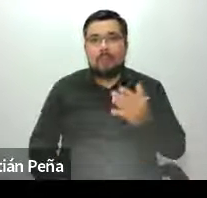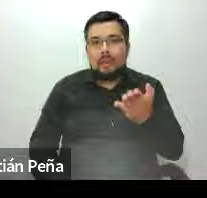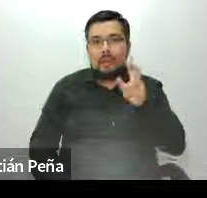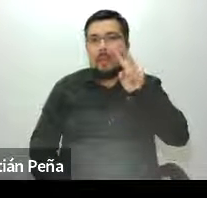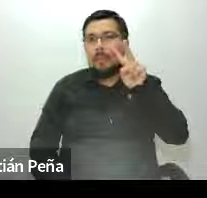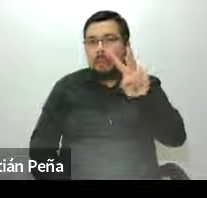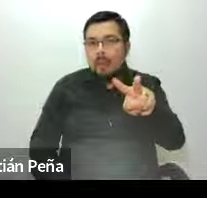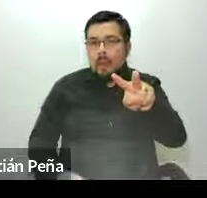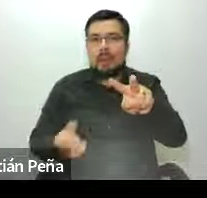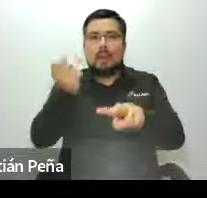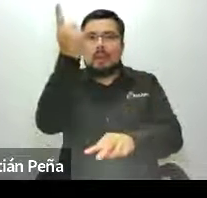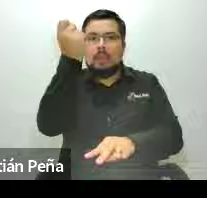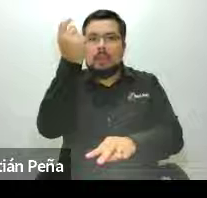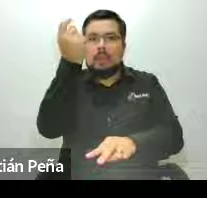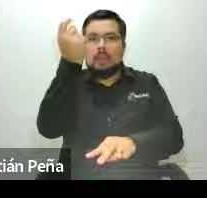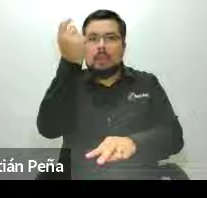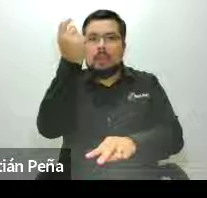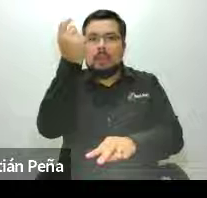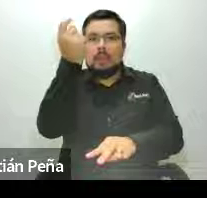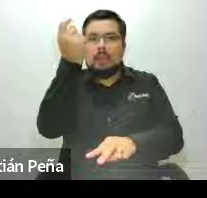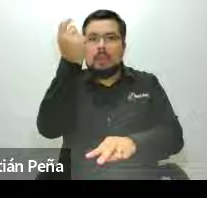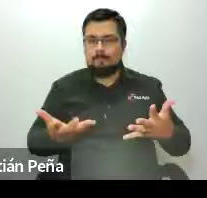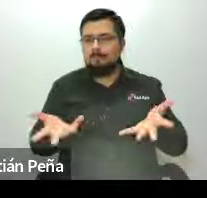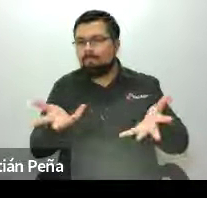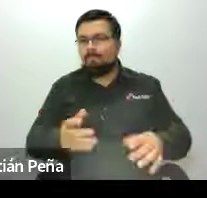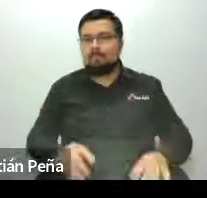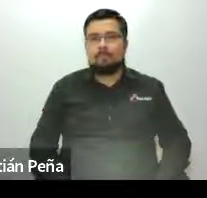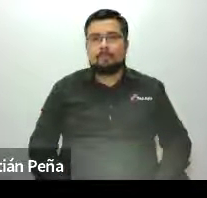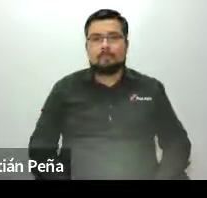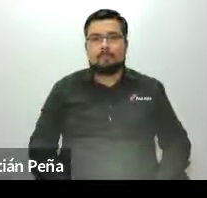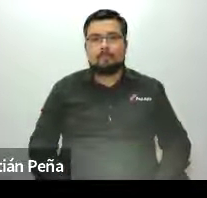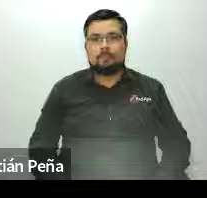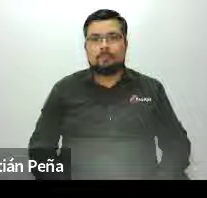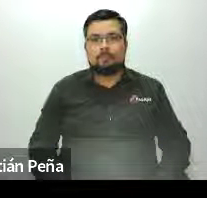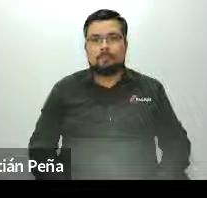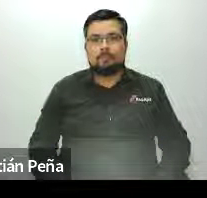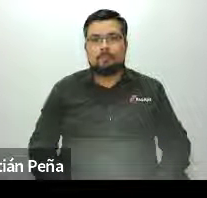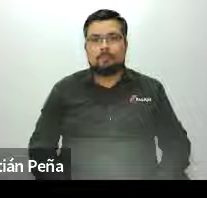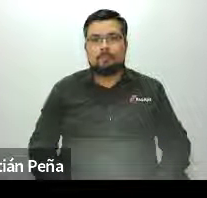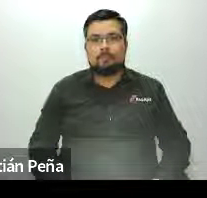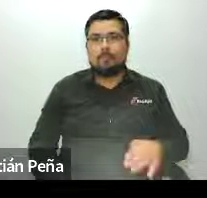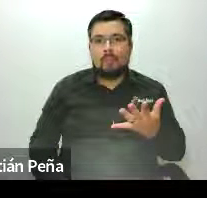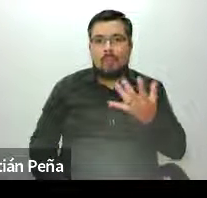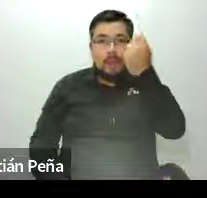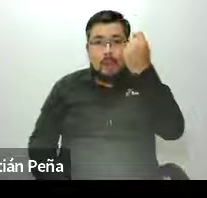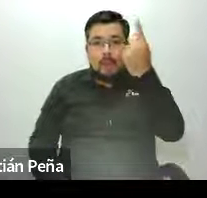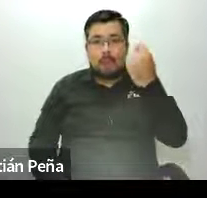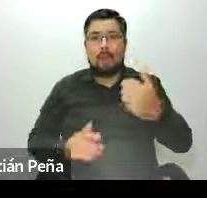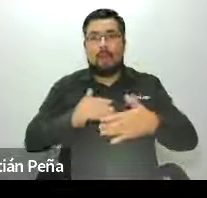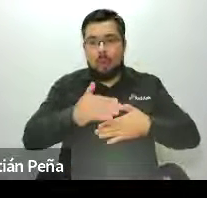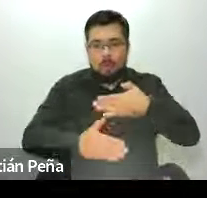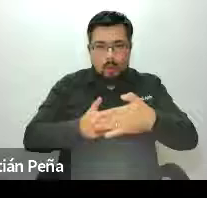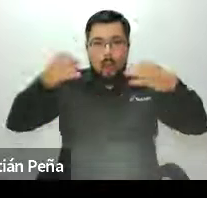el currículum, al, al, al, al comprender lo que las progresiones de aprendizaje en